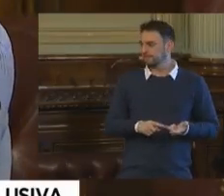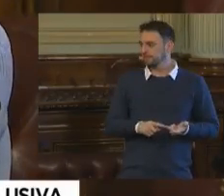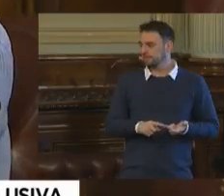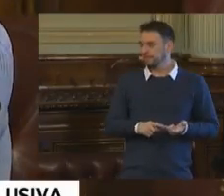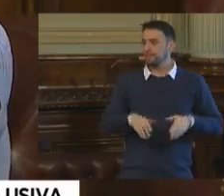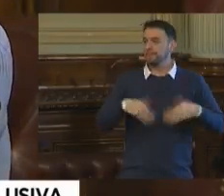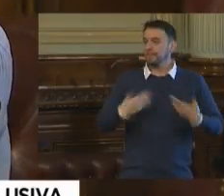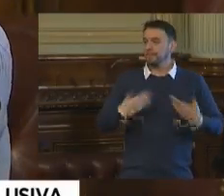tengo que hacer mucho